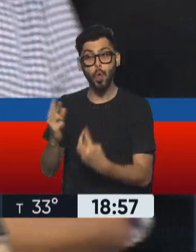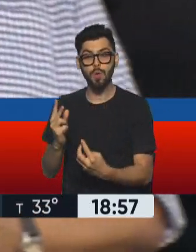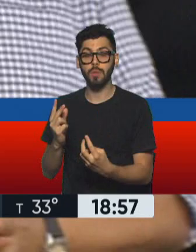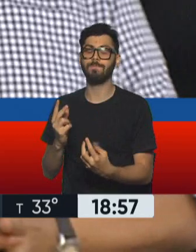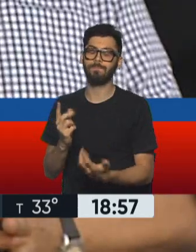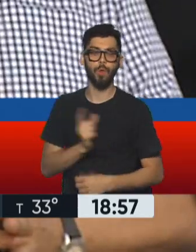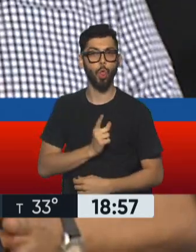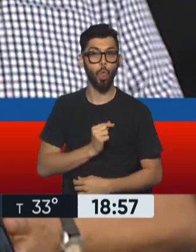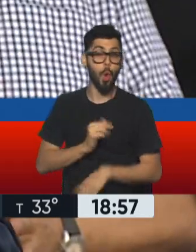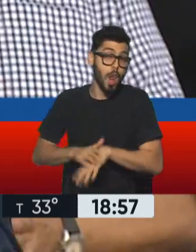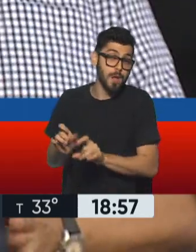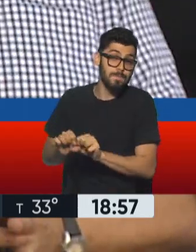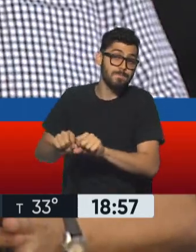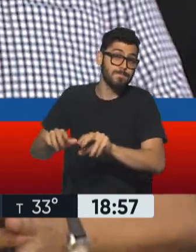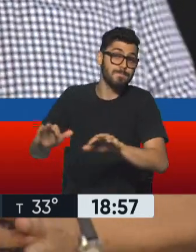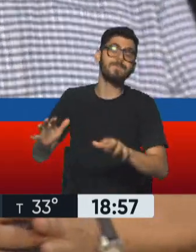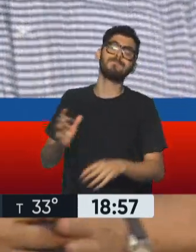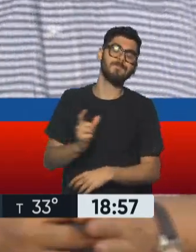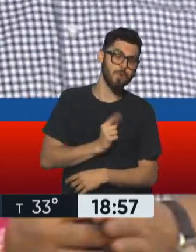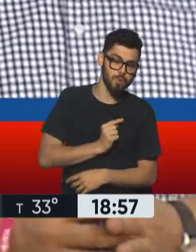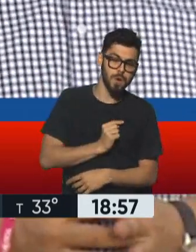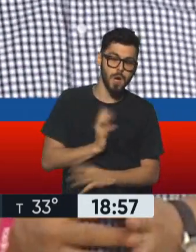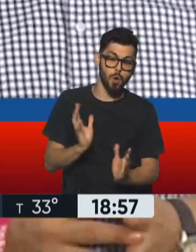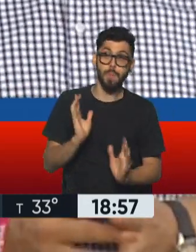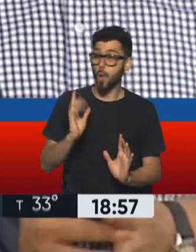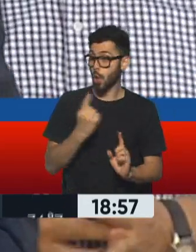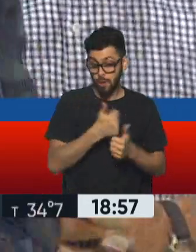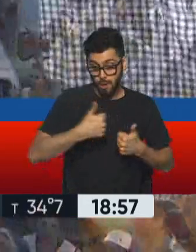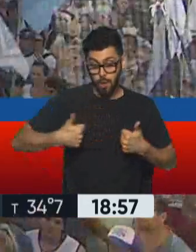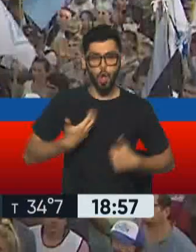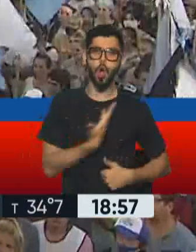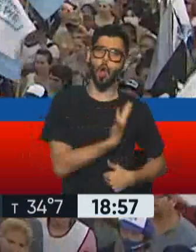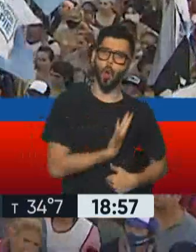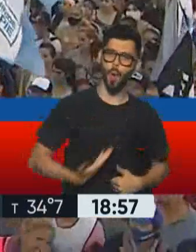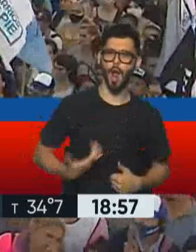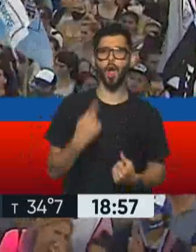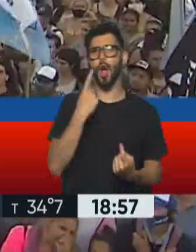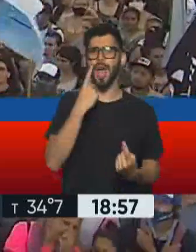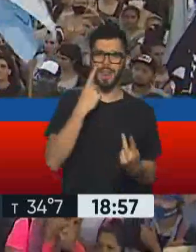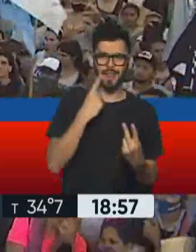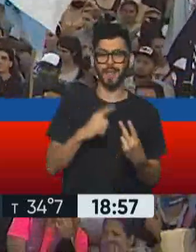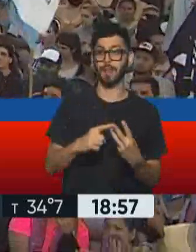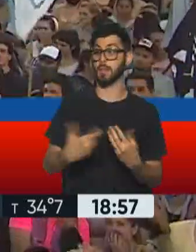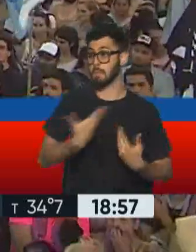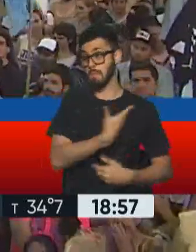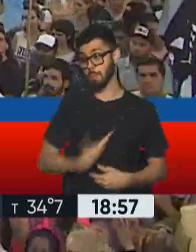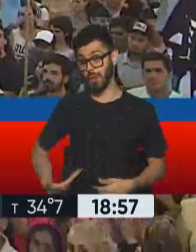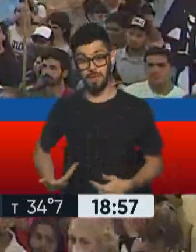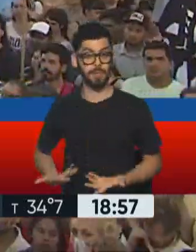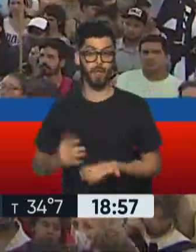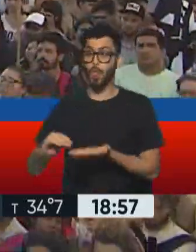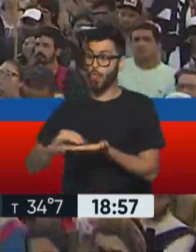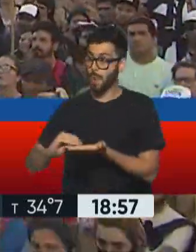se ha llevado. Pero todos los que estamos acá, gobernadores, intendentes, el presidente,